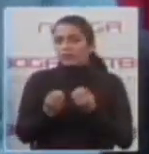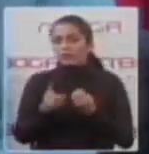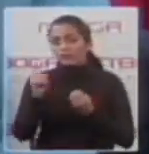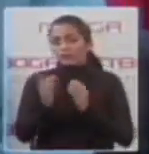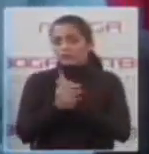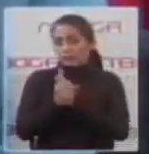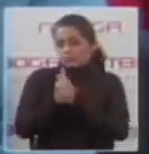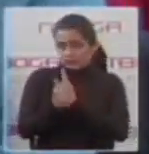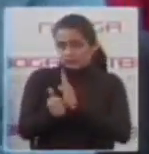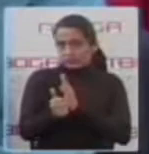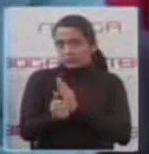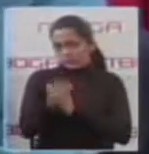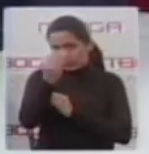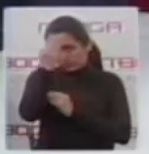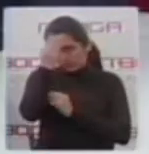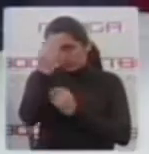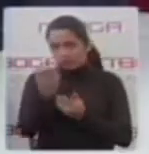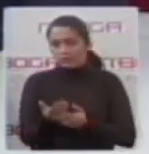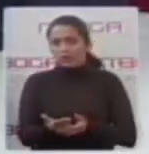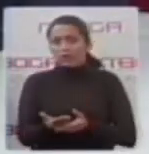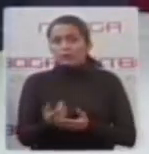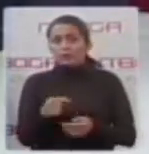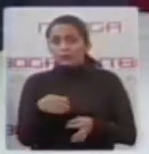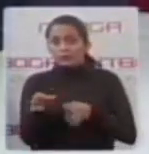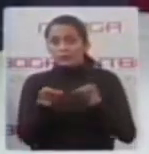momento hablabas de